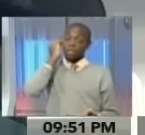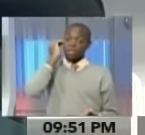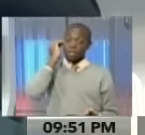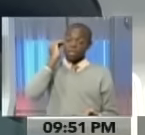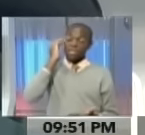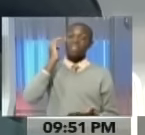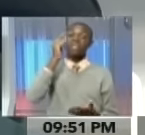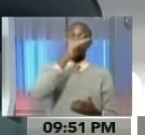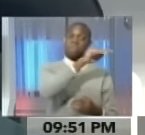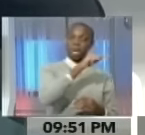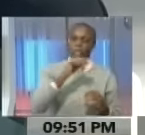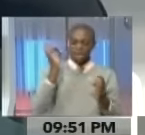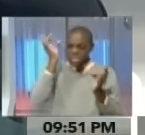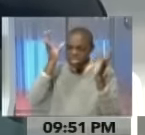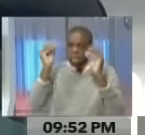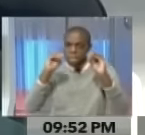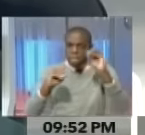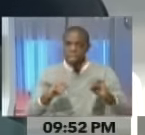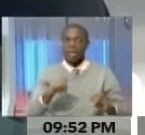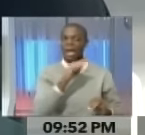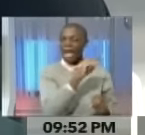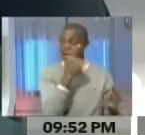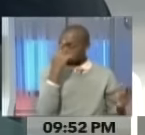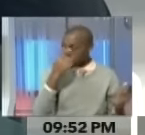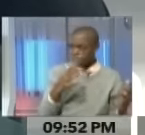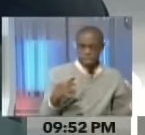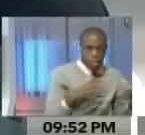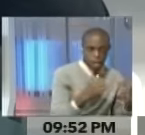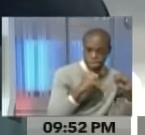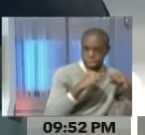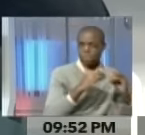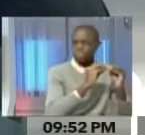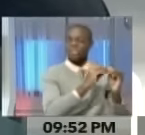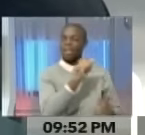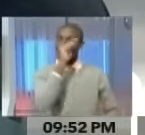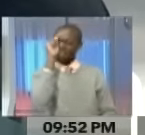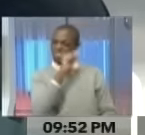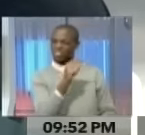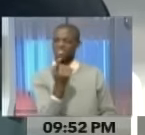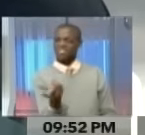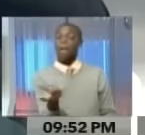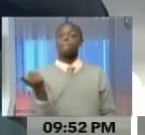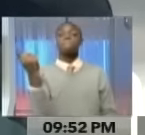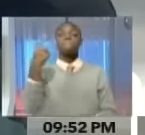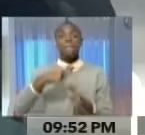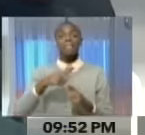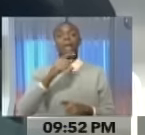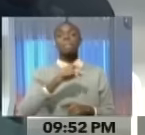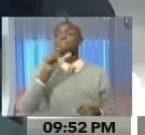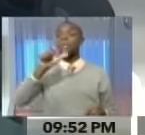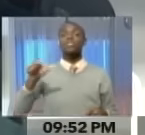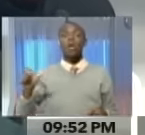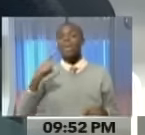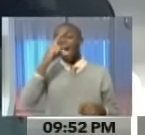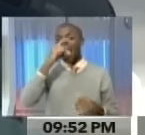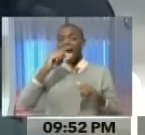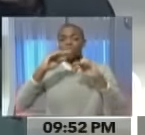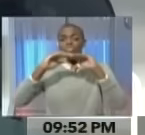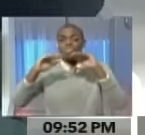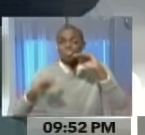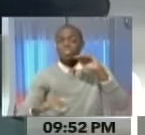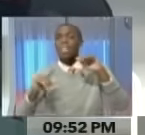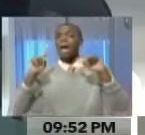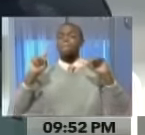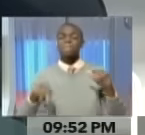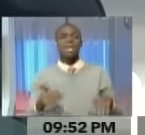laboratorio que tenía para montar esto luego están más de 3,000 menores de edad eso es algo muy sencillo tú pones en la página del Consejo Nacional